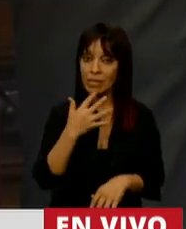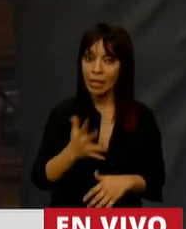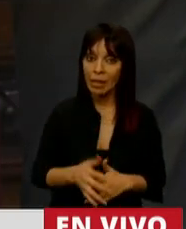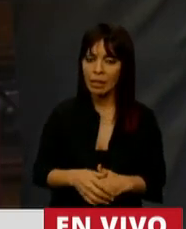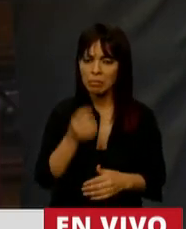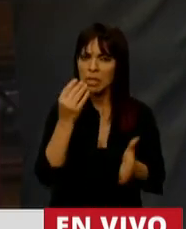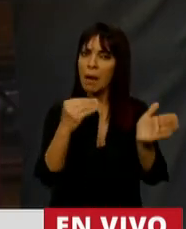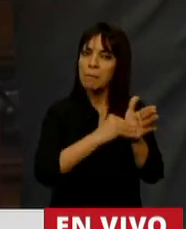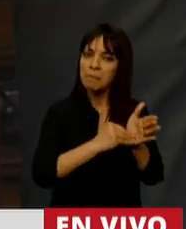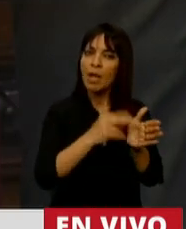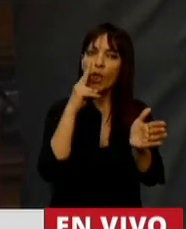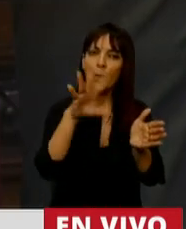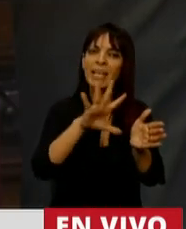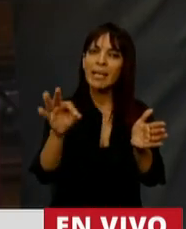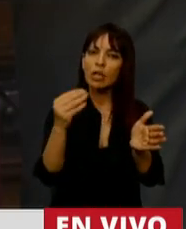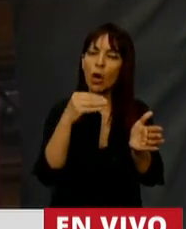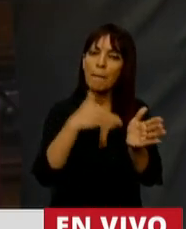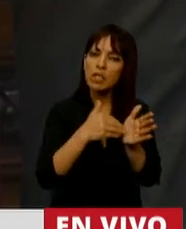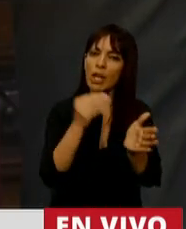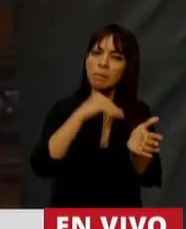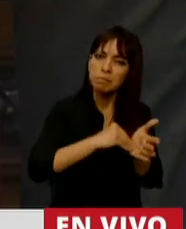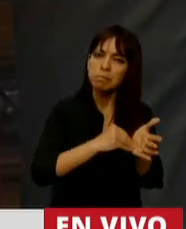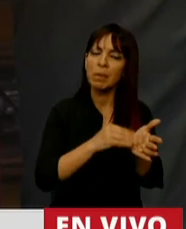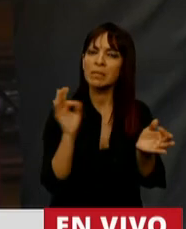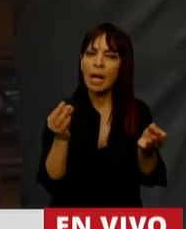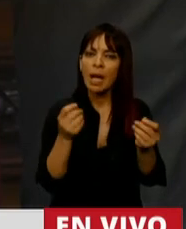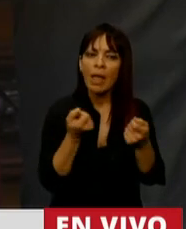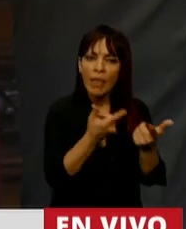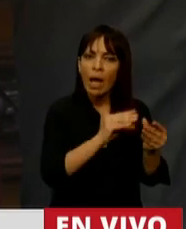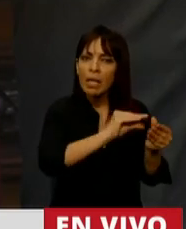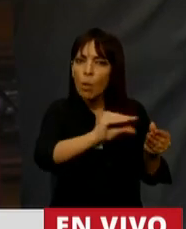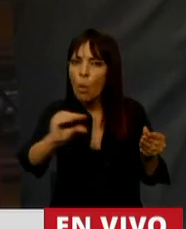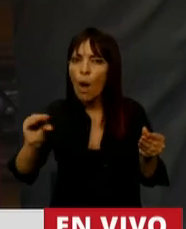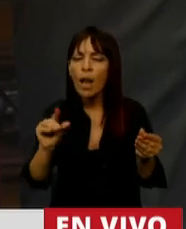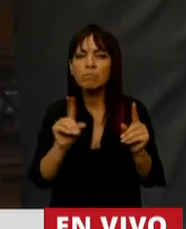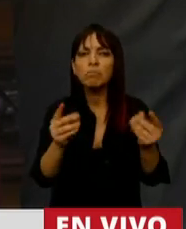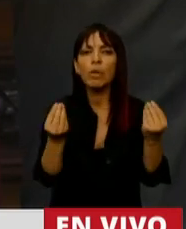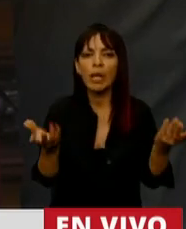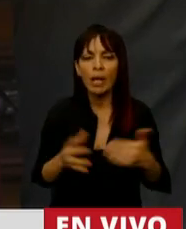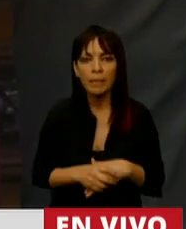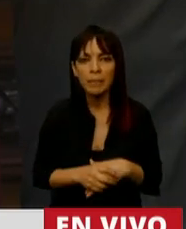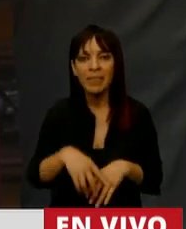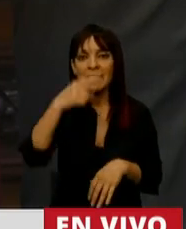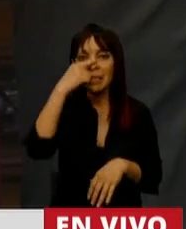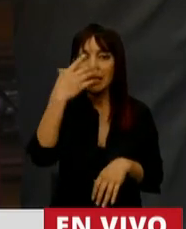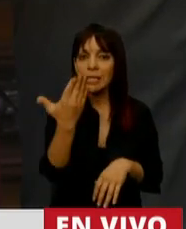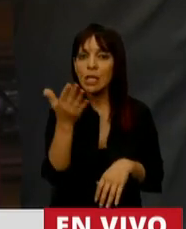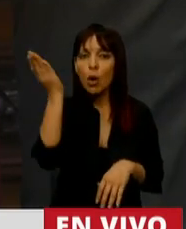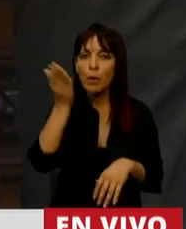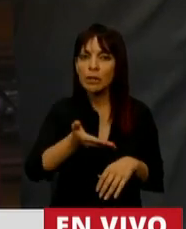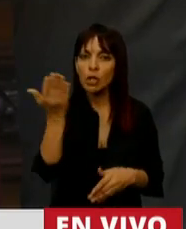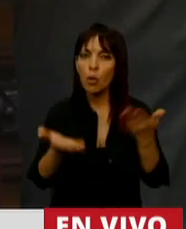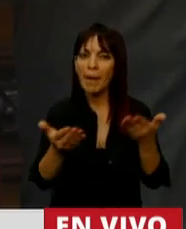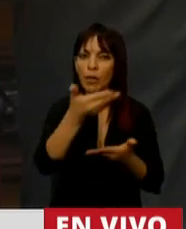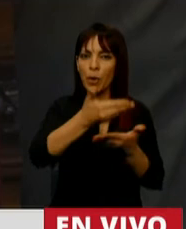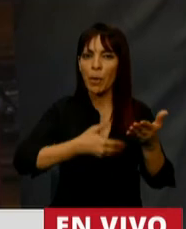los 2.500 millones, ¿por qué no buscamos un equilibrio para garantizarles a todas el piso del 75% con respecto al